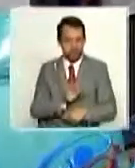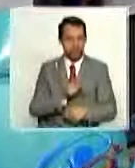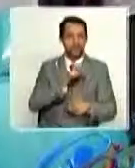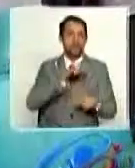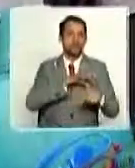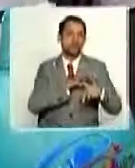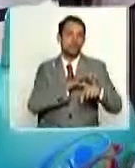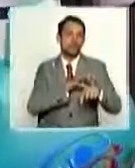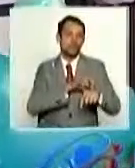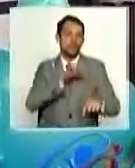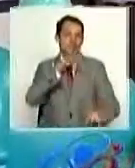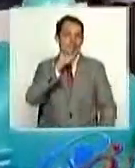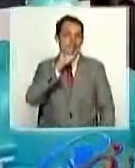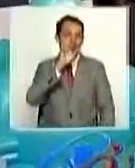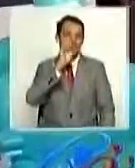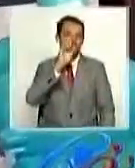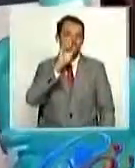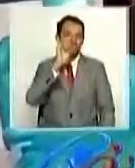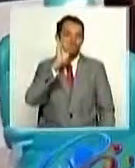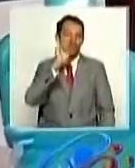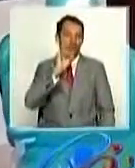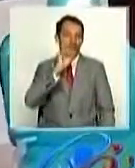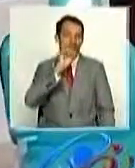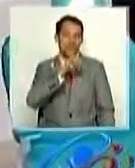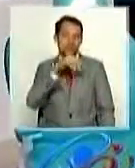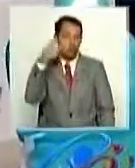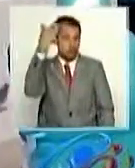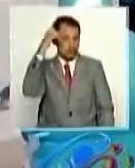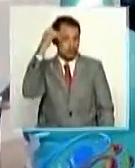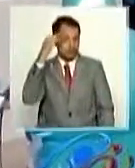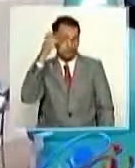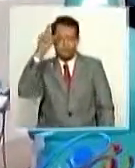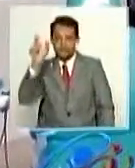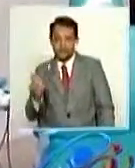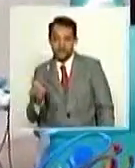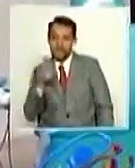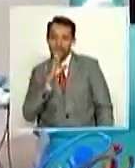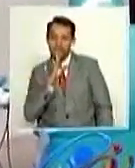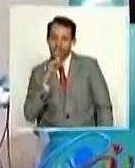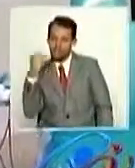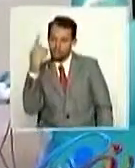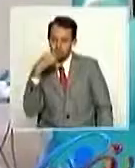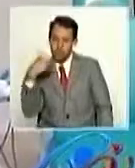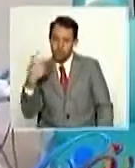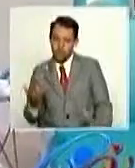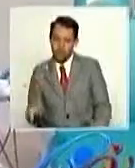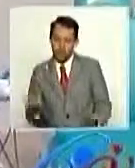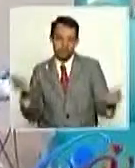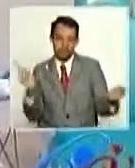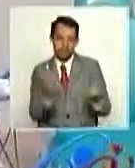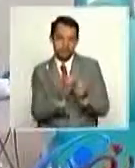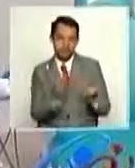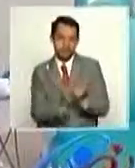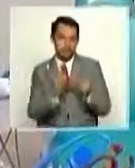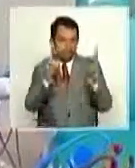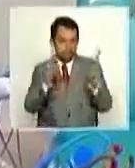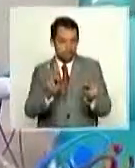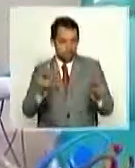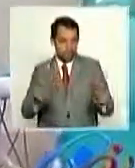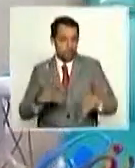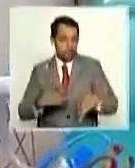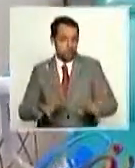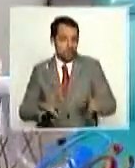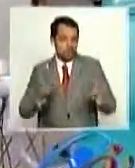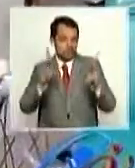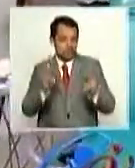casos clínicos. No sabemos qué caso clínico es, pero ellos entran todo tipo de persona, porque la gente